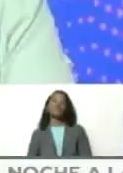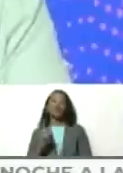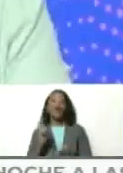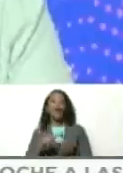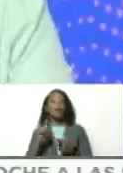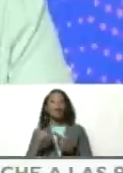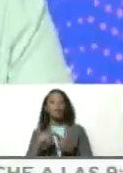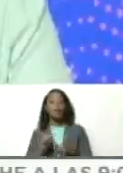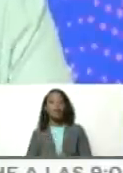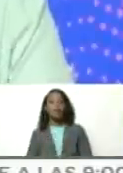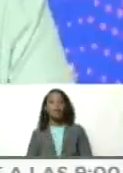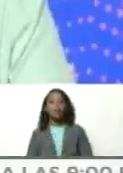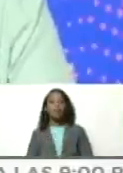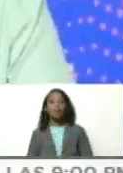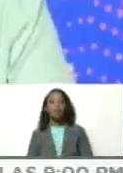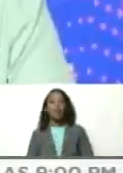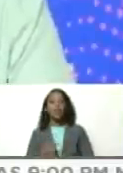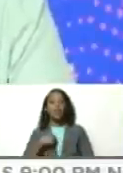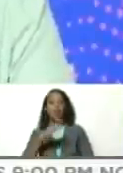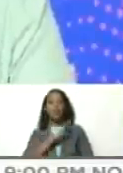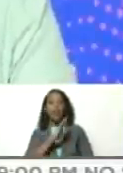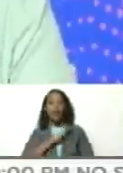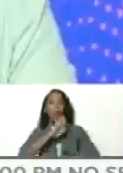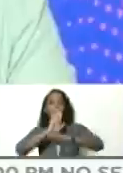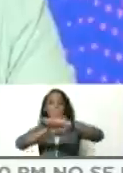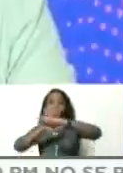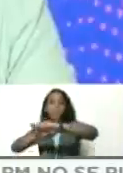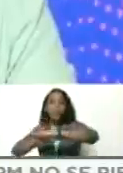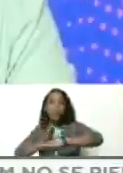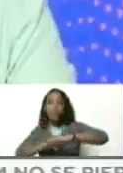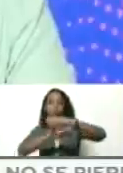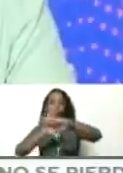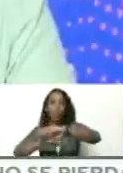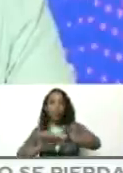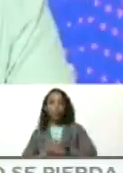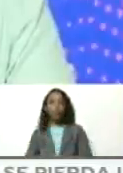Entonces, tengo que anunciar